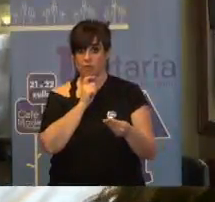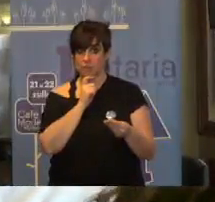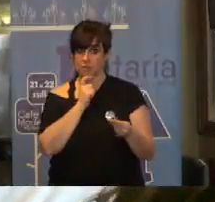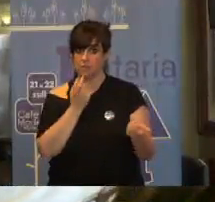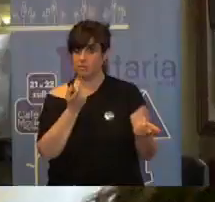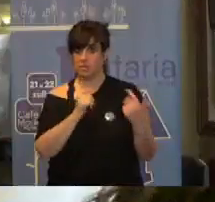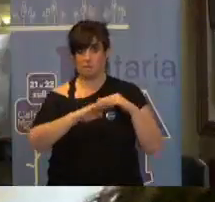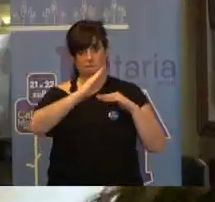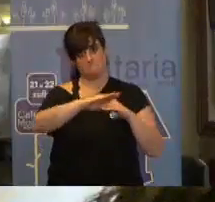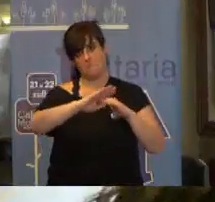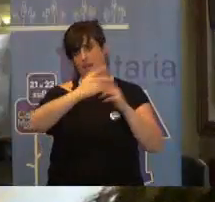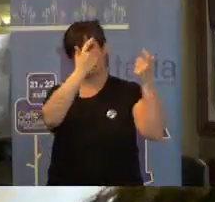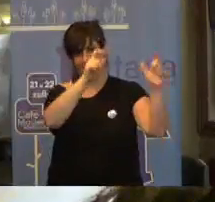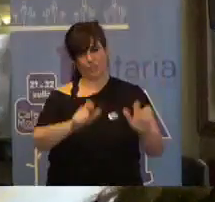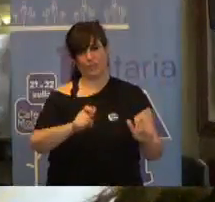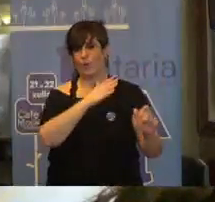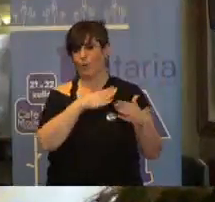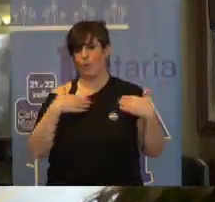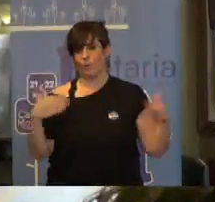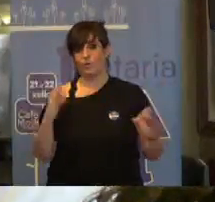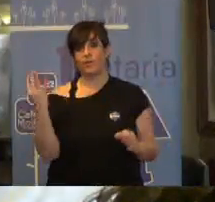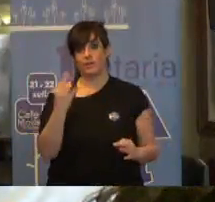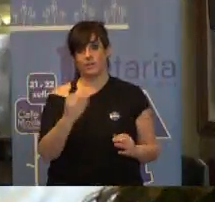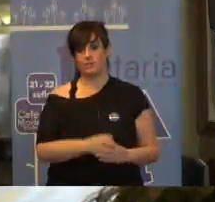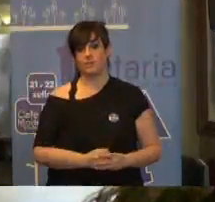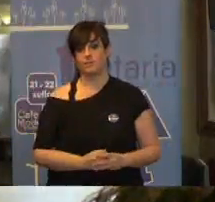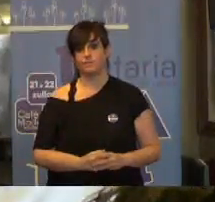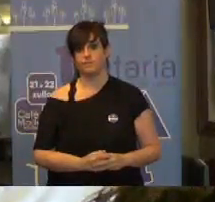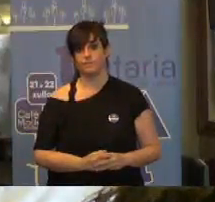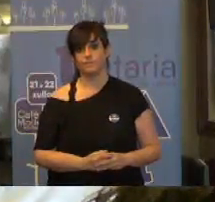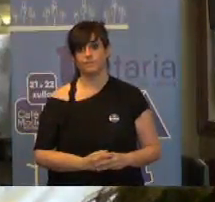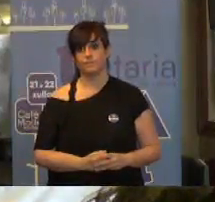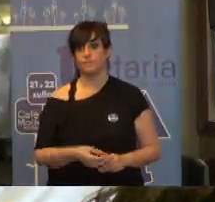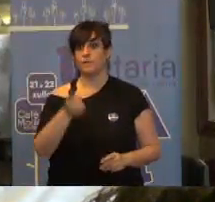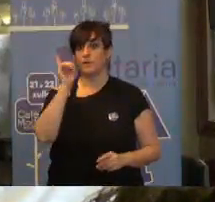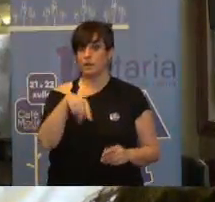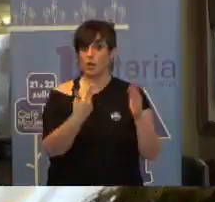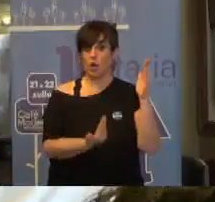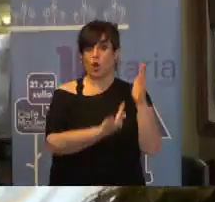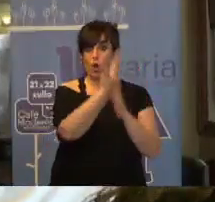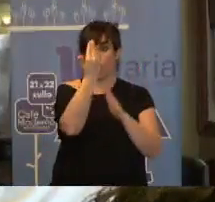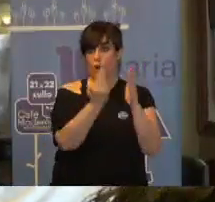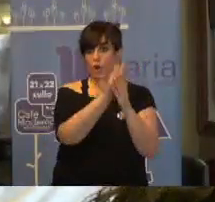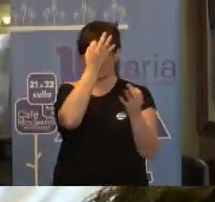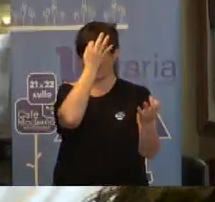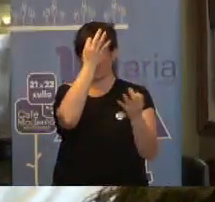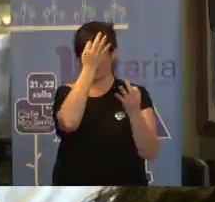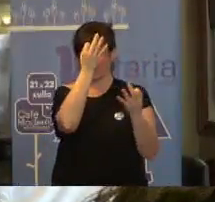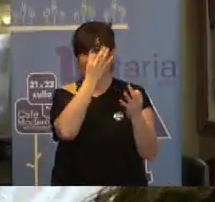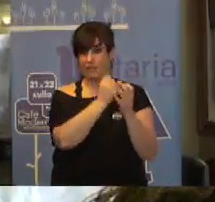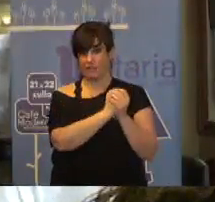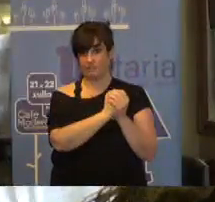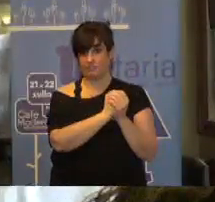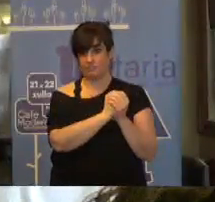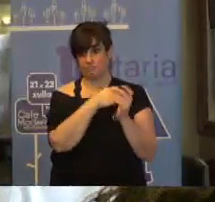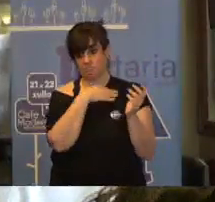as mareas sectoriais, e tamén creo que logo de esas xornadas concretas que podan